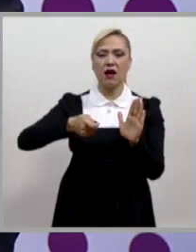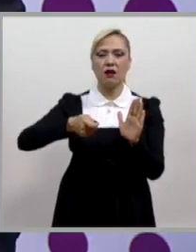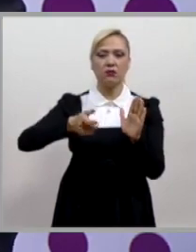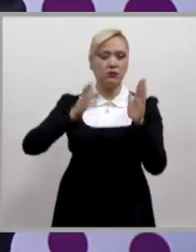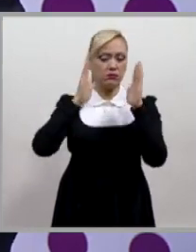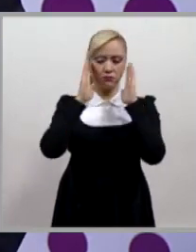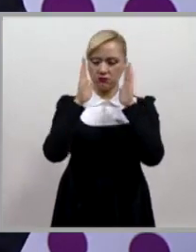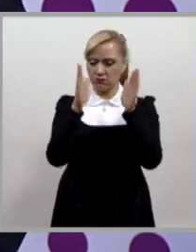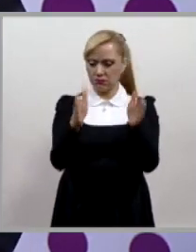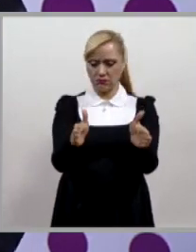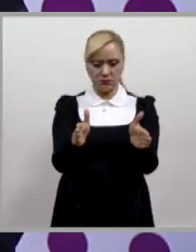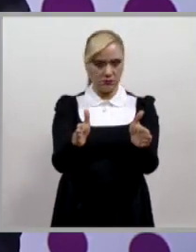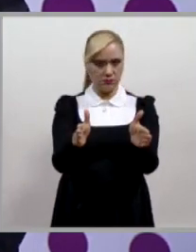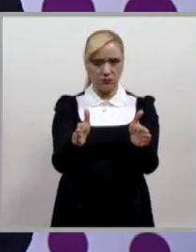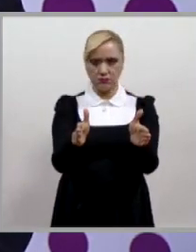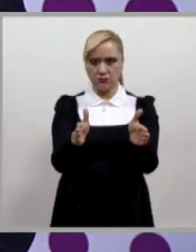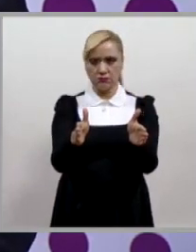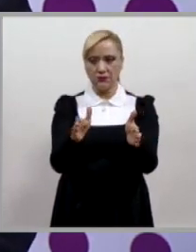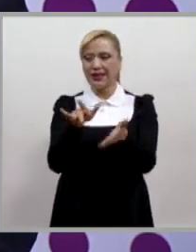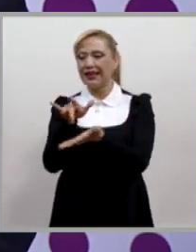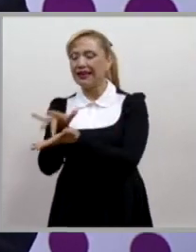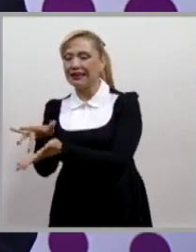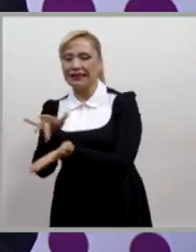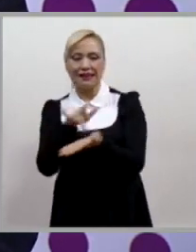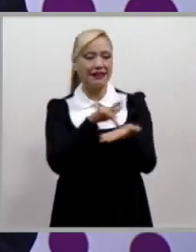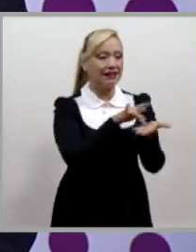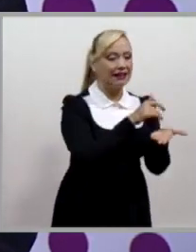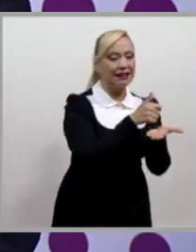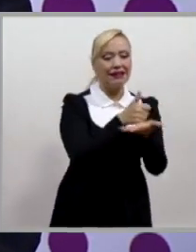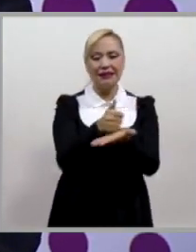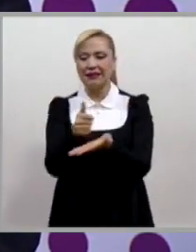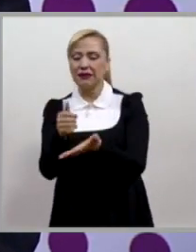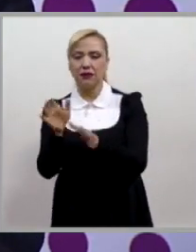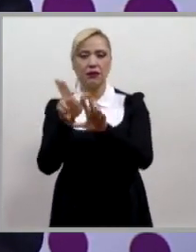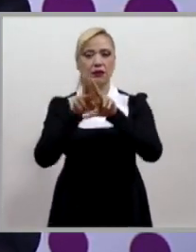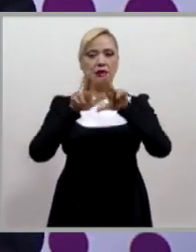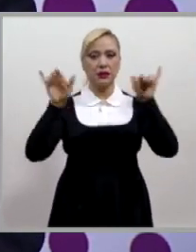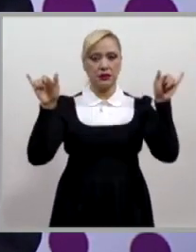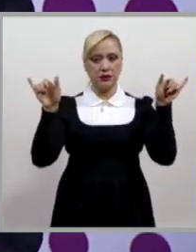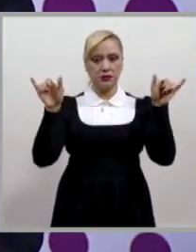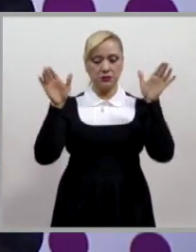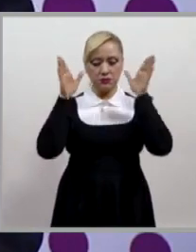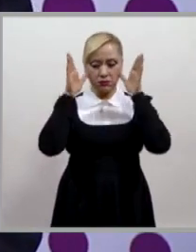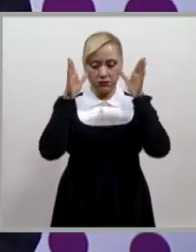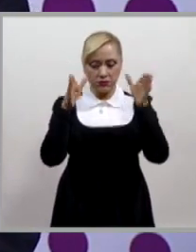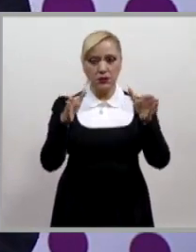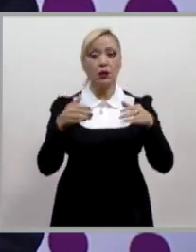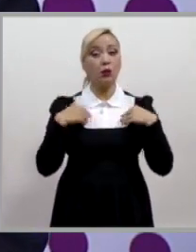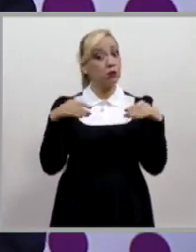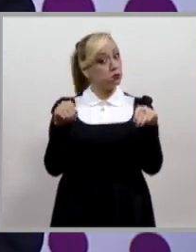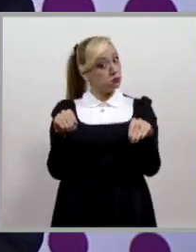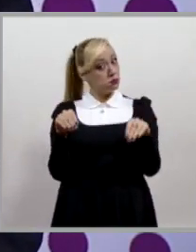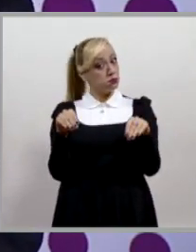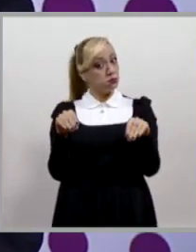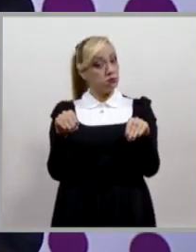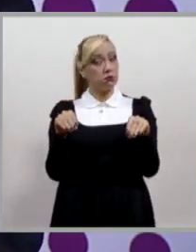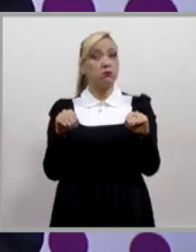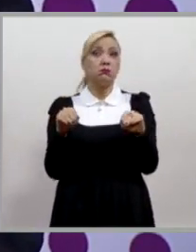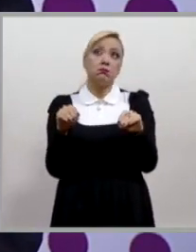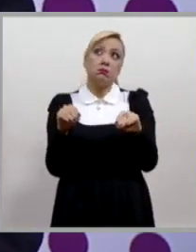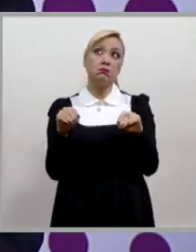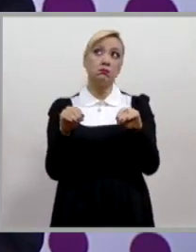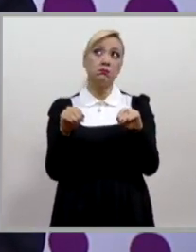o específicamente la neutralidad del Poder Judicial, ¿no? Neutralidad no significa inacción, significa completamente lo